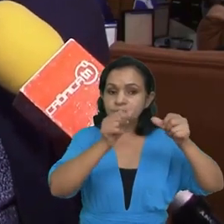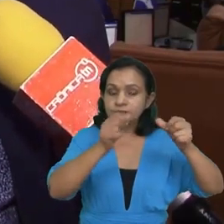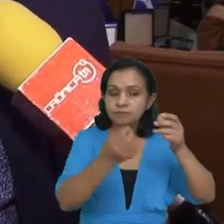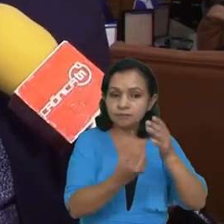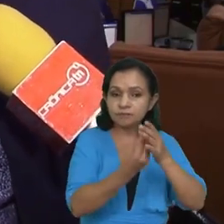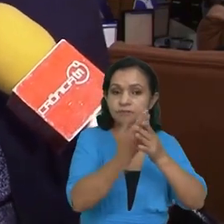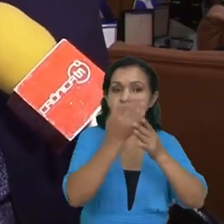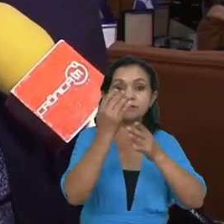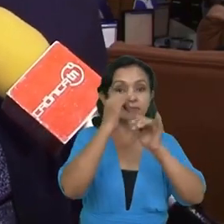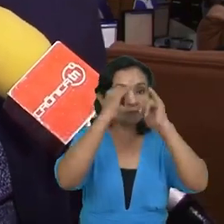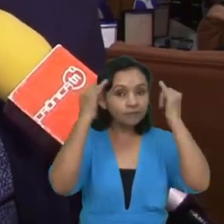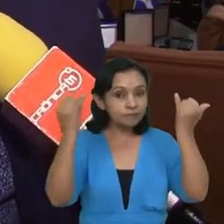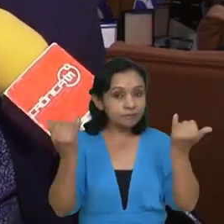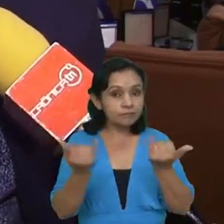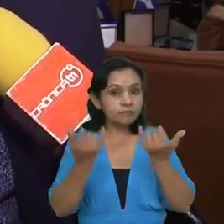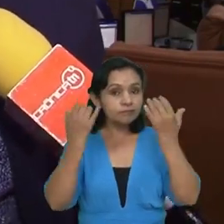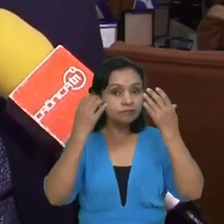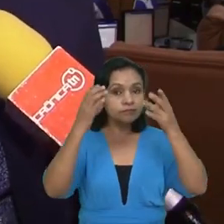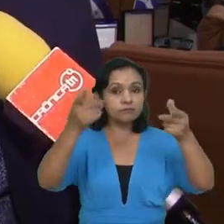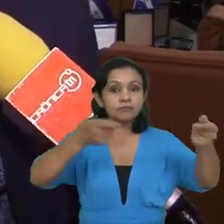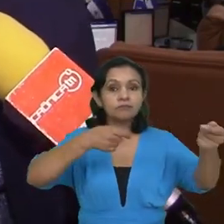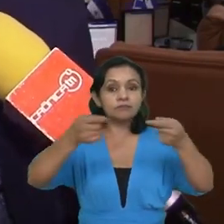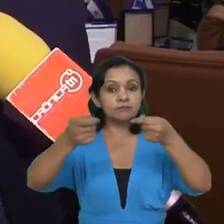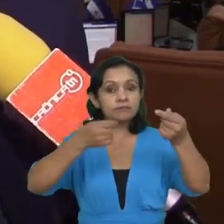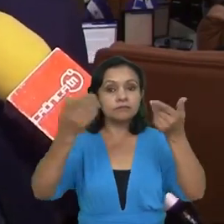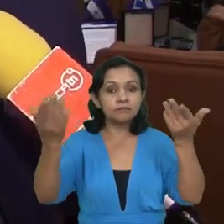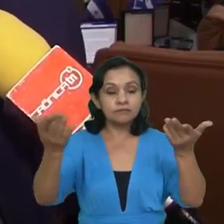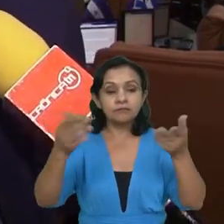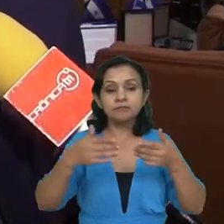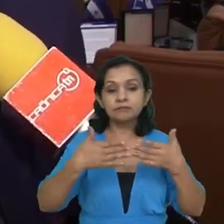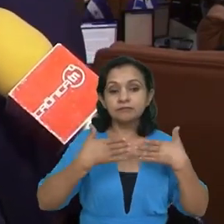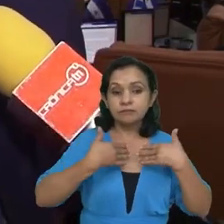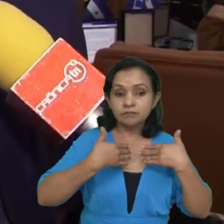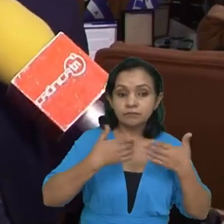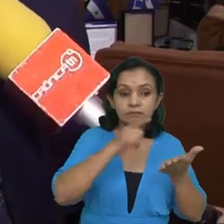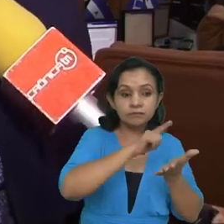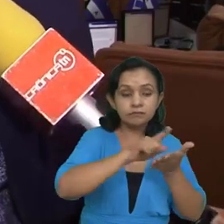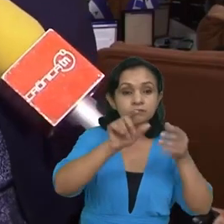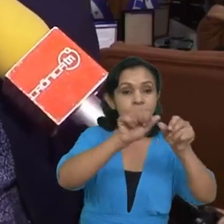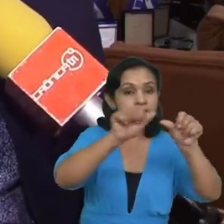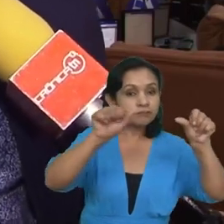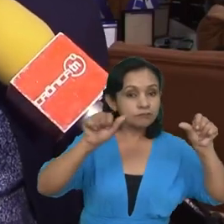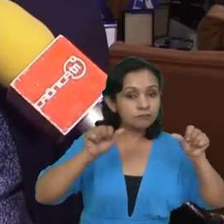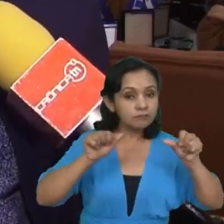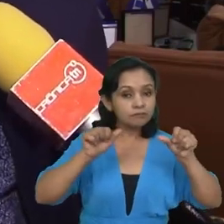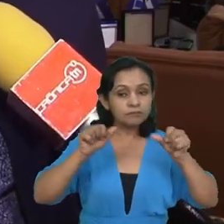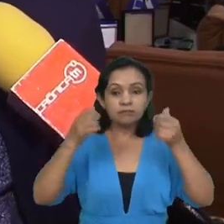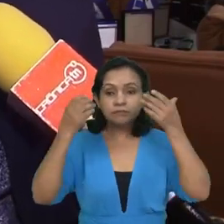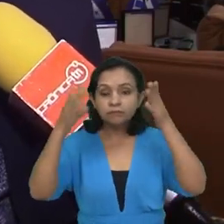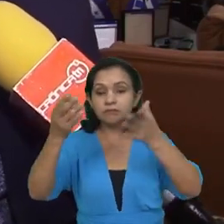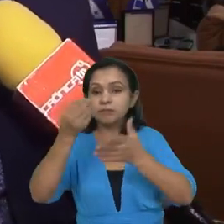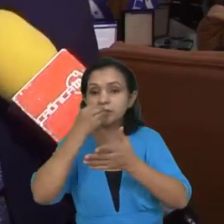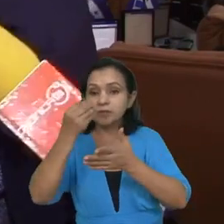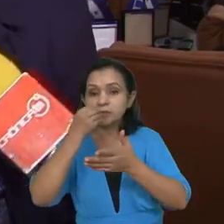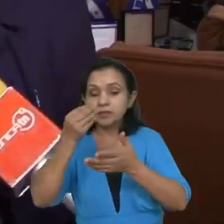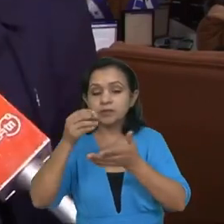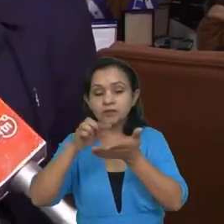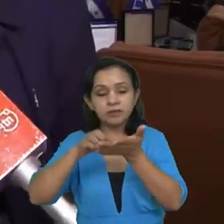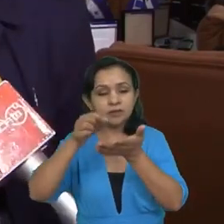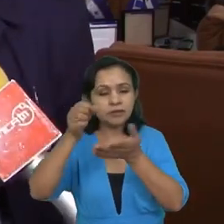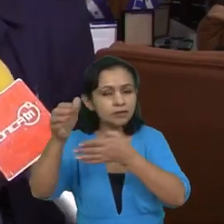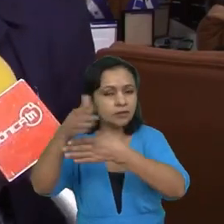internacionales para los productos sean productos animales productos de alimentos semillas